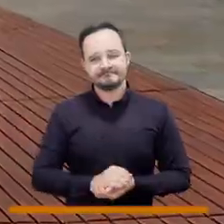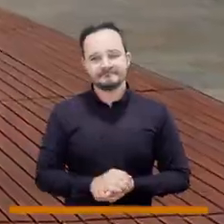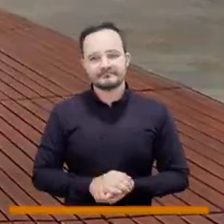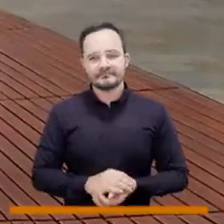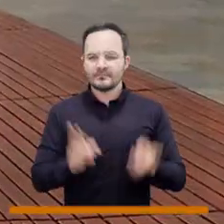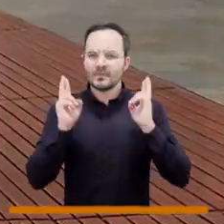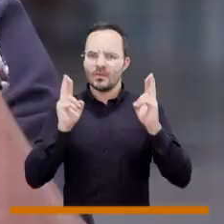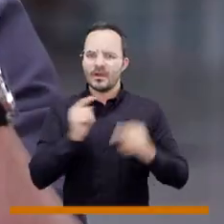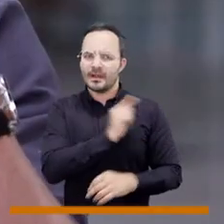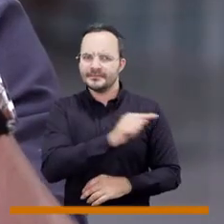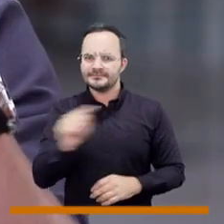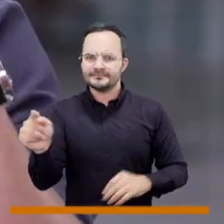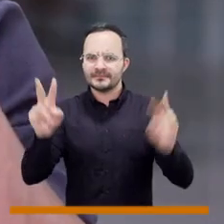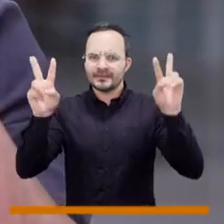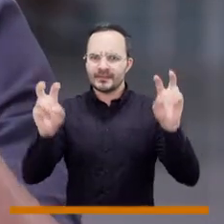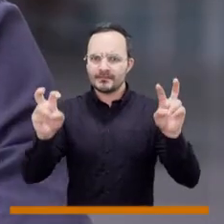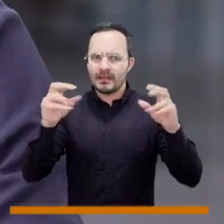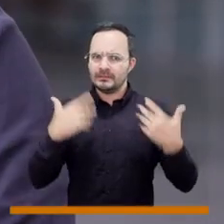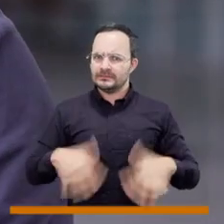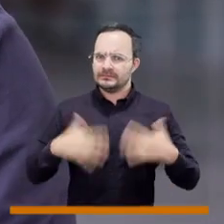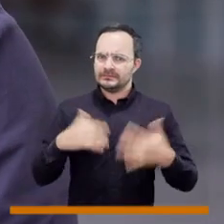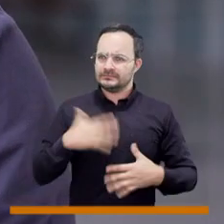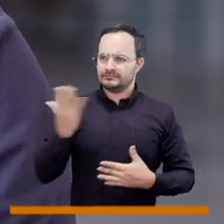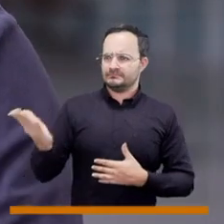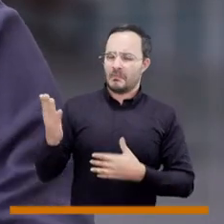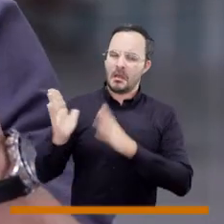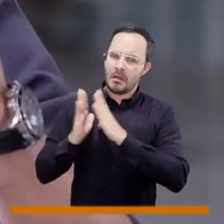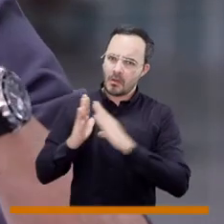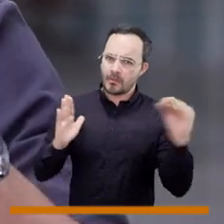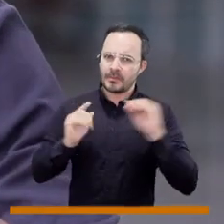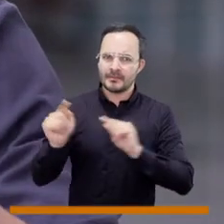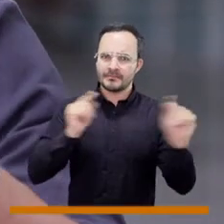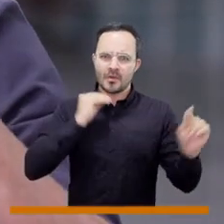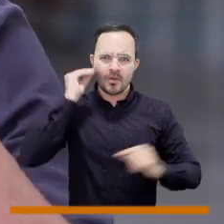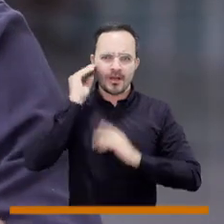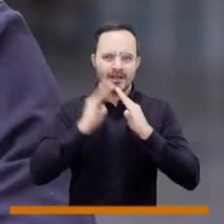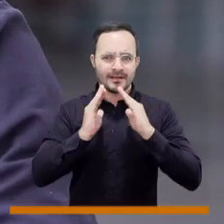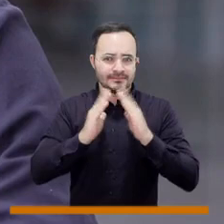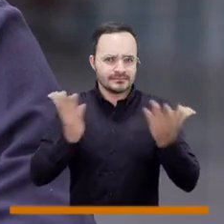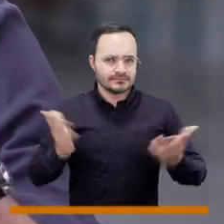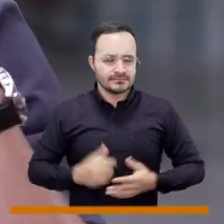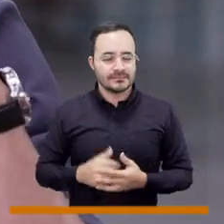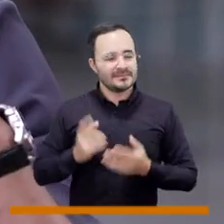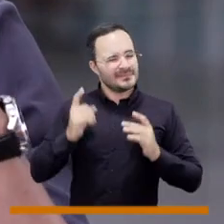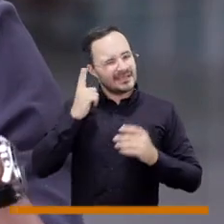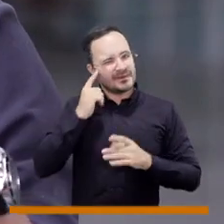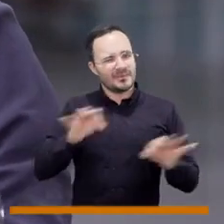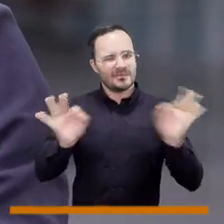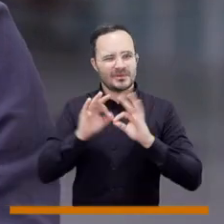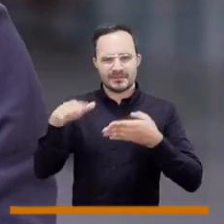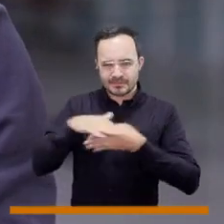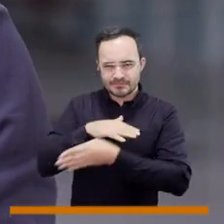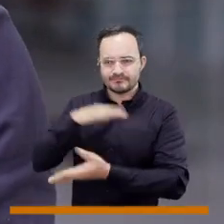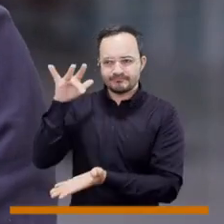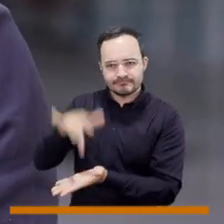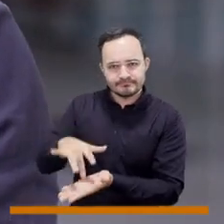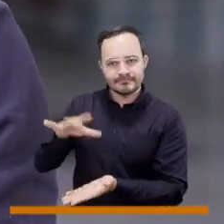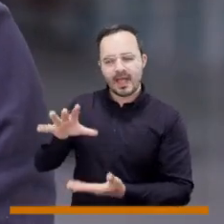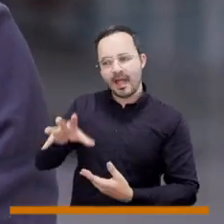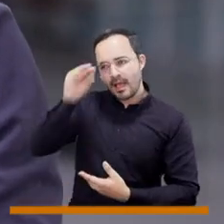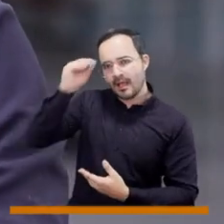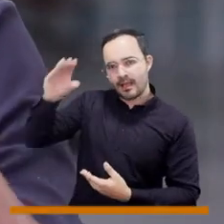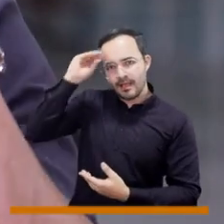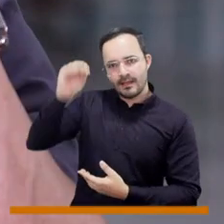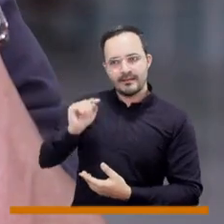que llegar a nuestras casas, a nuestras familias también. Yo creo que hay que venir a aprender de lo que estamos viendo en esta biblioteca.